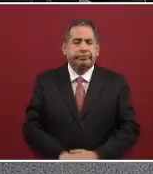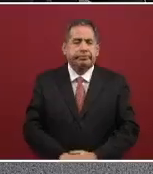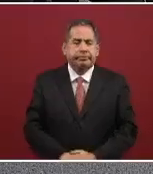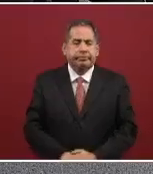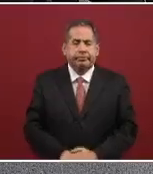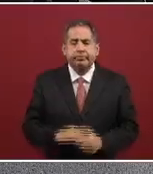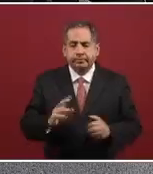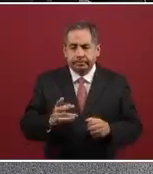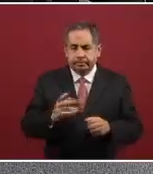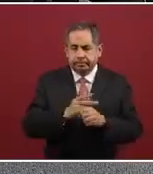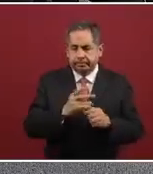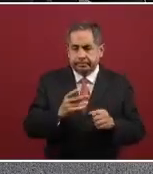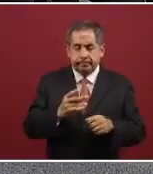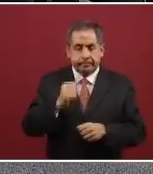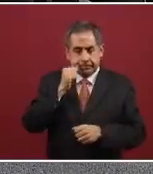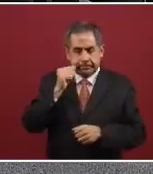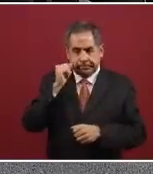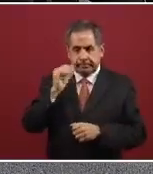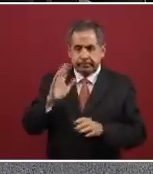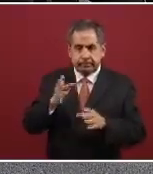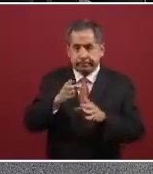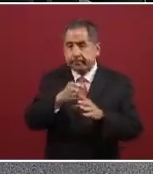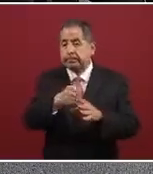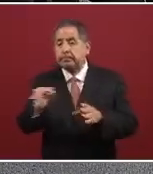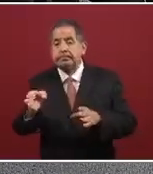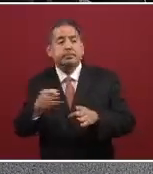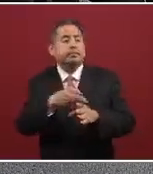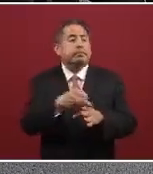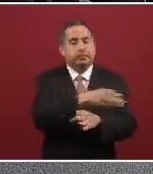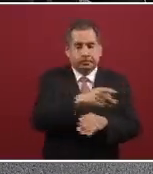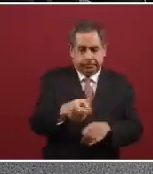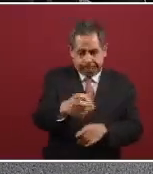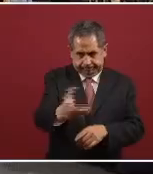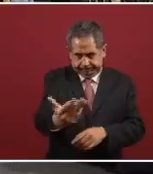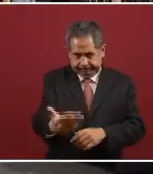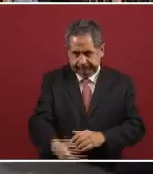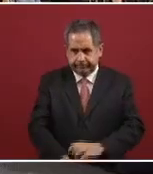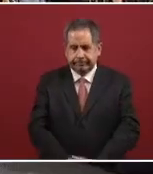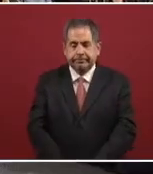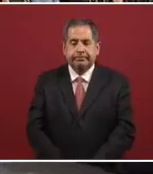Pero ya pasamos, ayer fue de aquí para acá, ahora vamos.